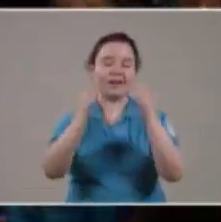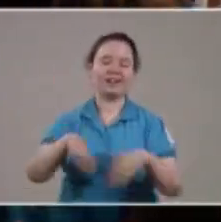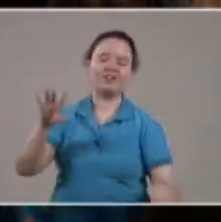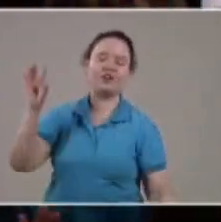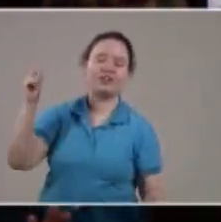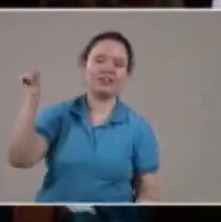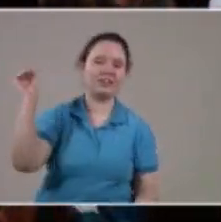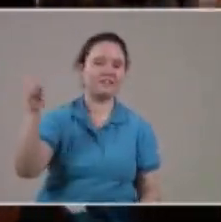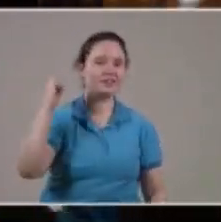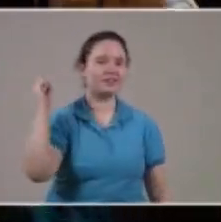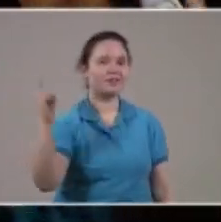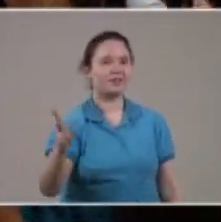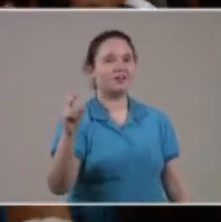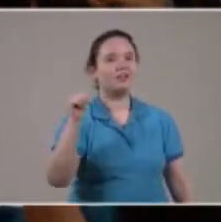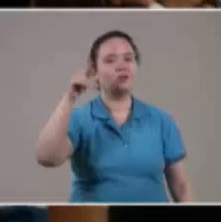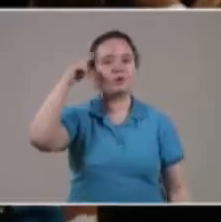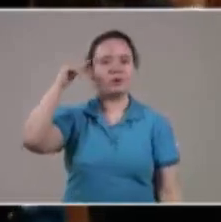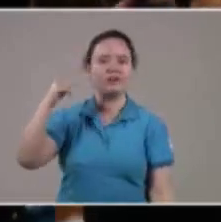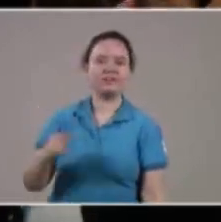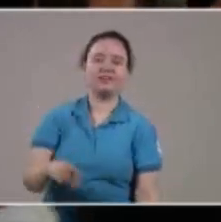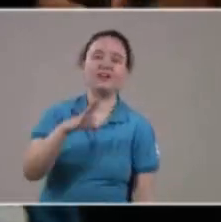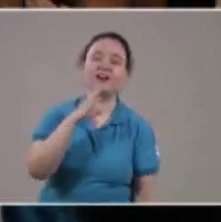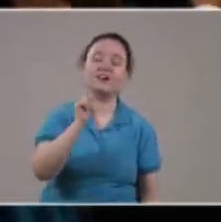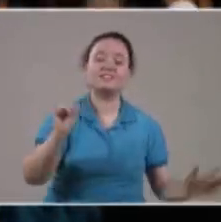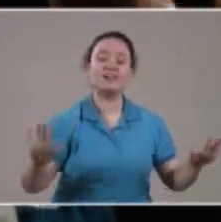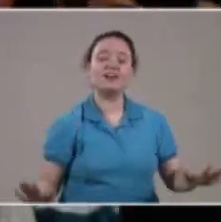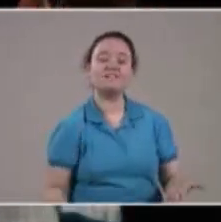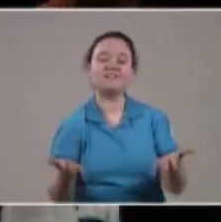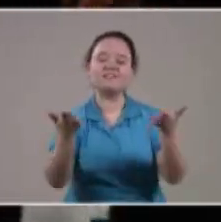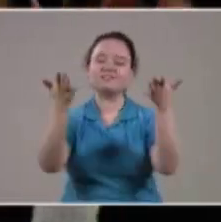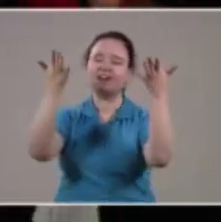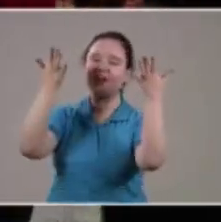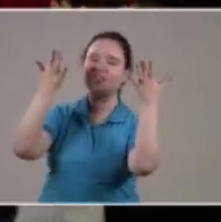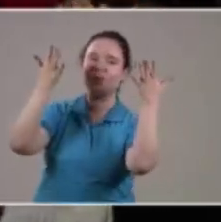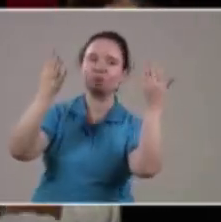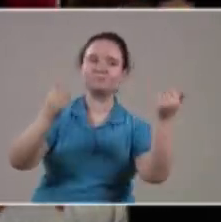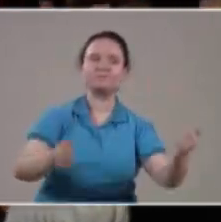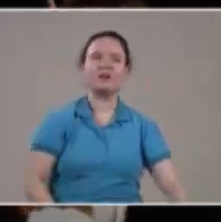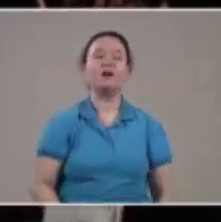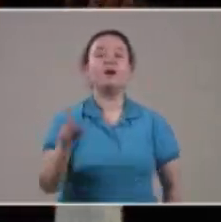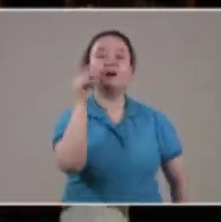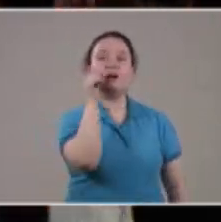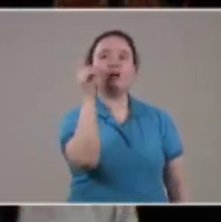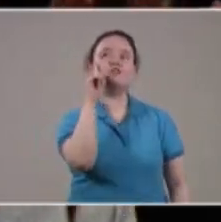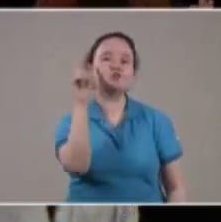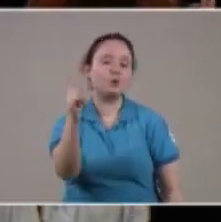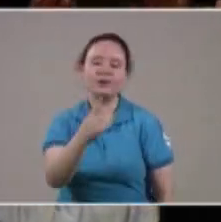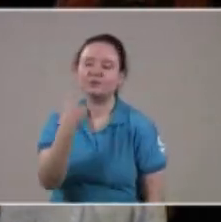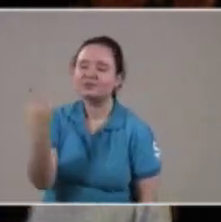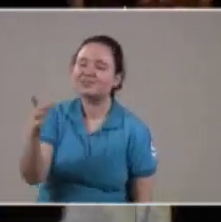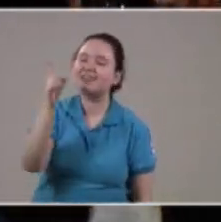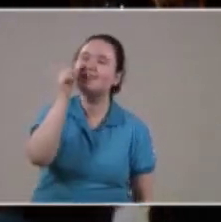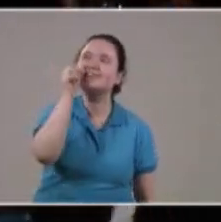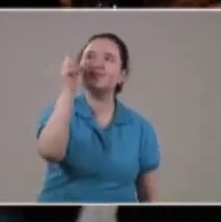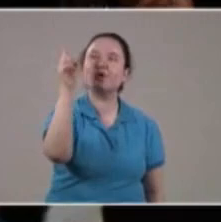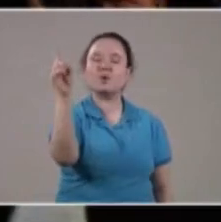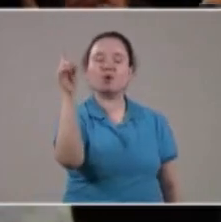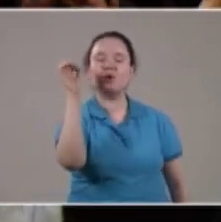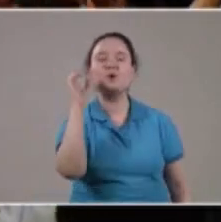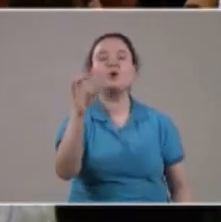Tabernáculo caído de David, hoy en día es levantado para que los hombres busquen